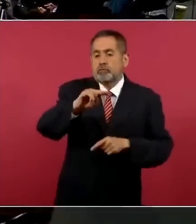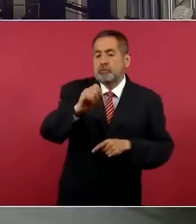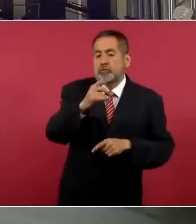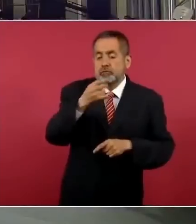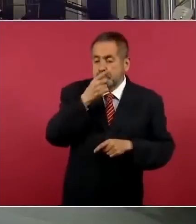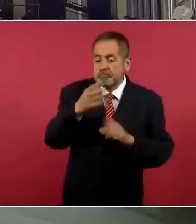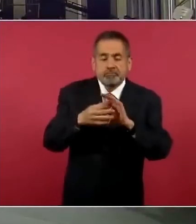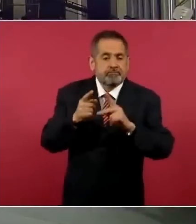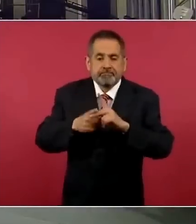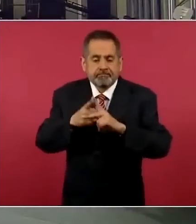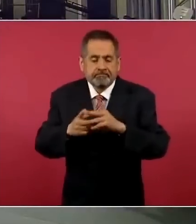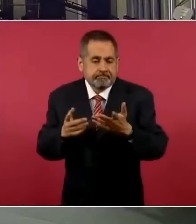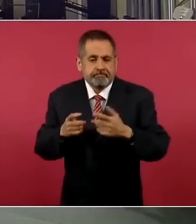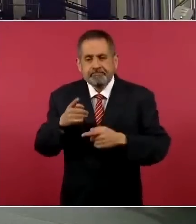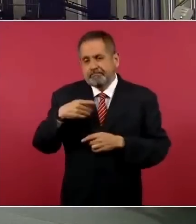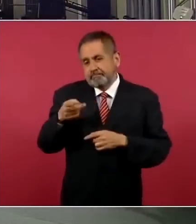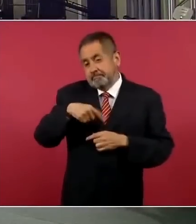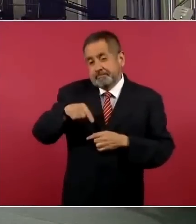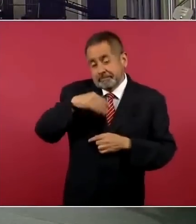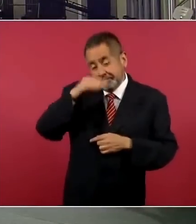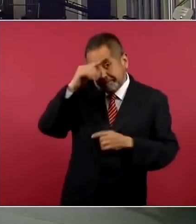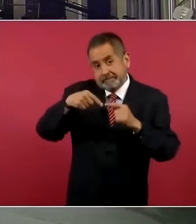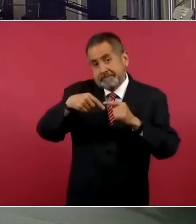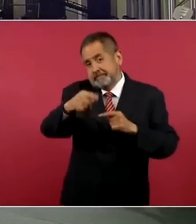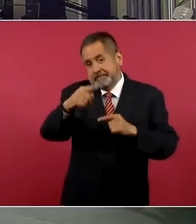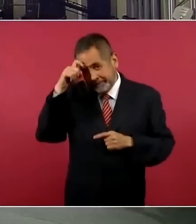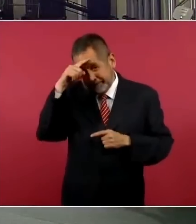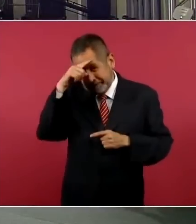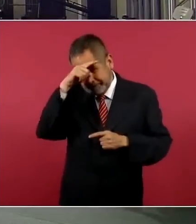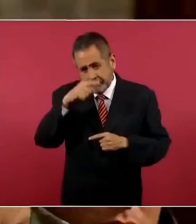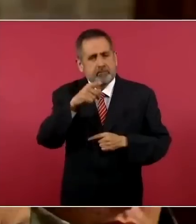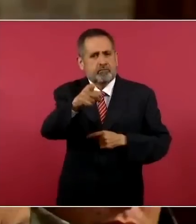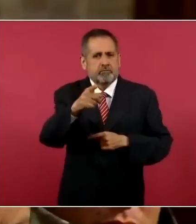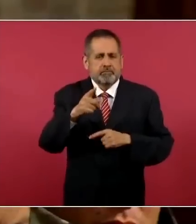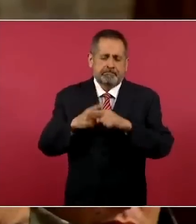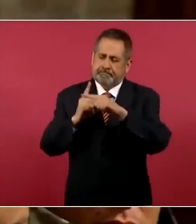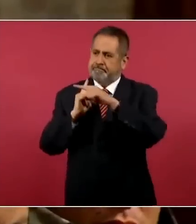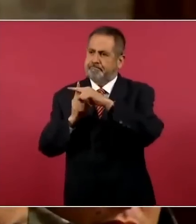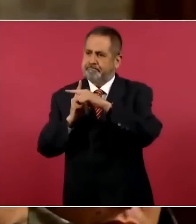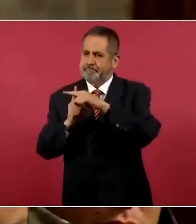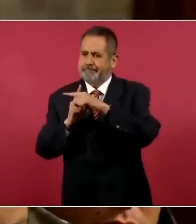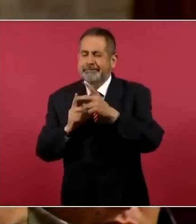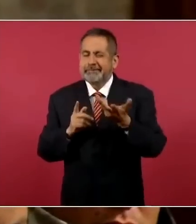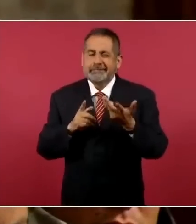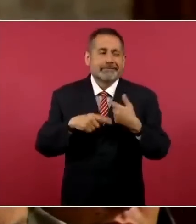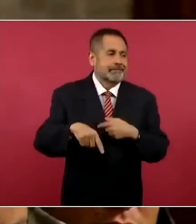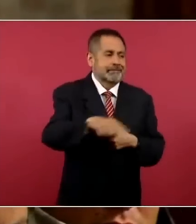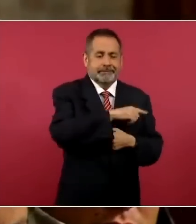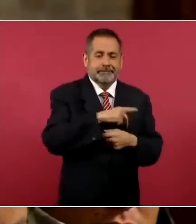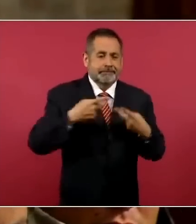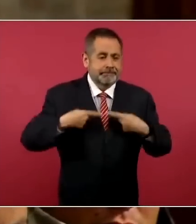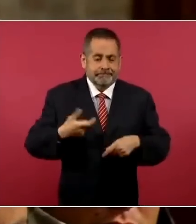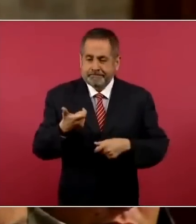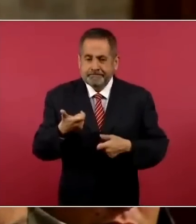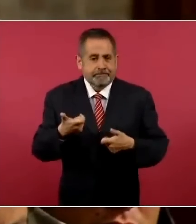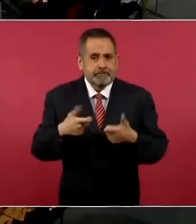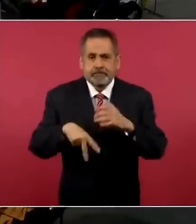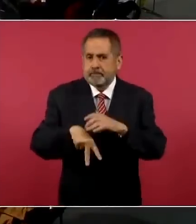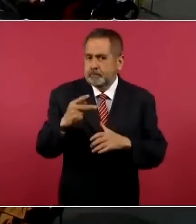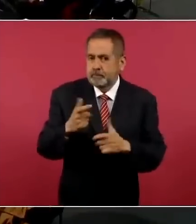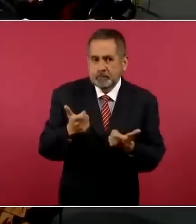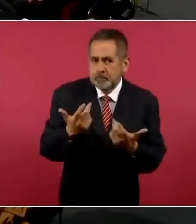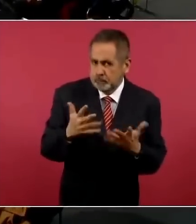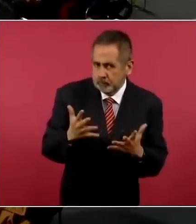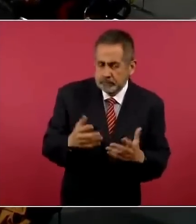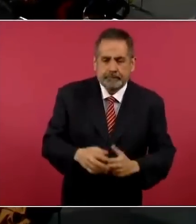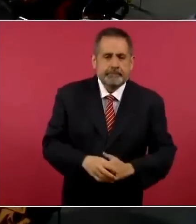en fin, se ve una situación difícil y que pues usted es más optimista a lo mejor de lo que las familias en los bolsillos lo ven, presidente.